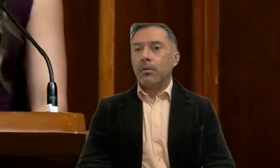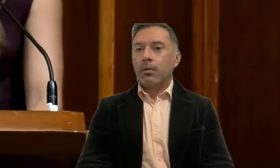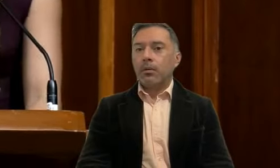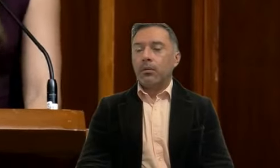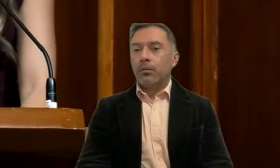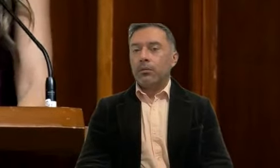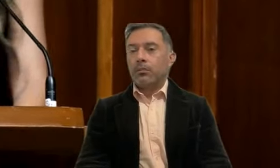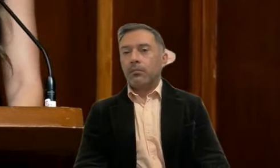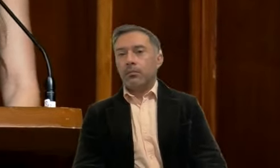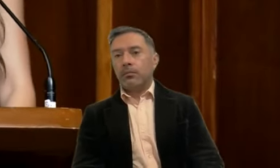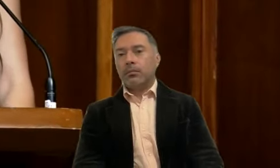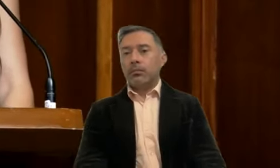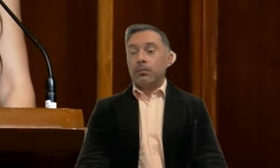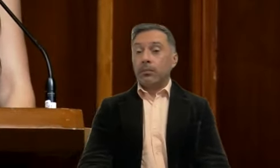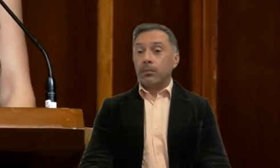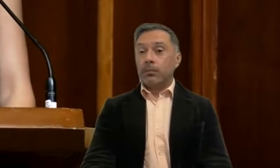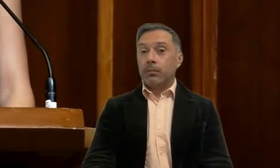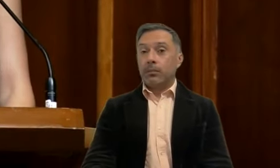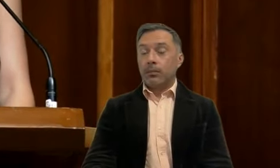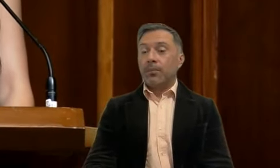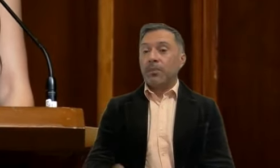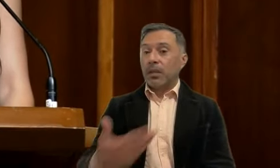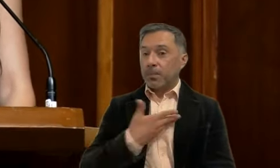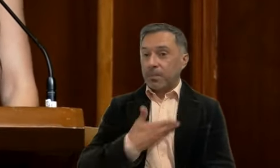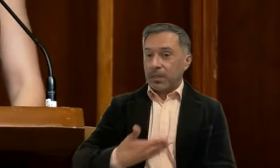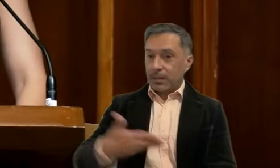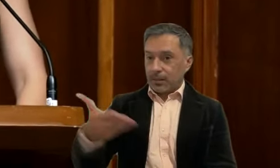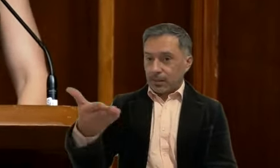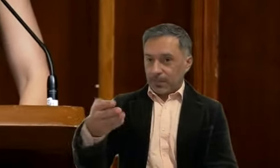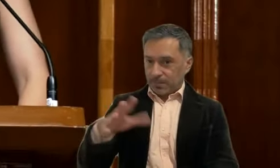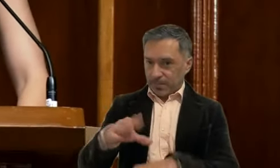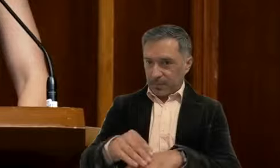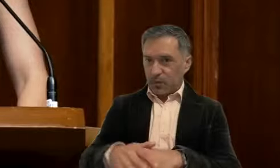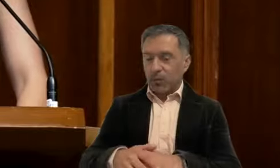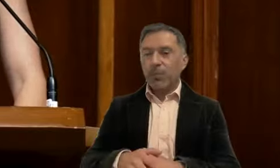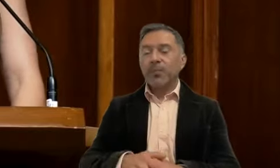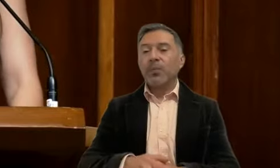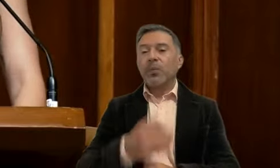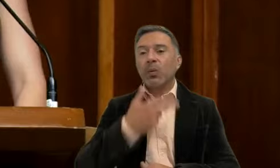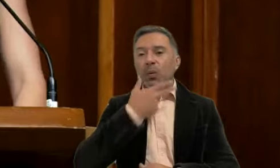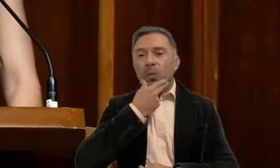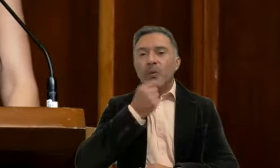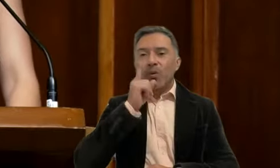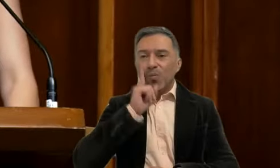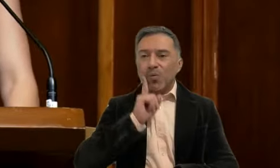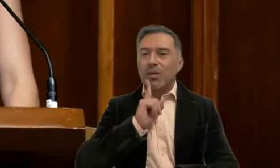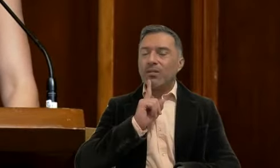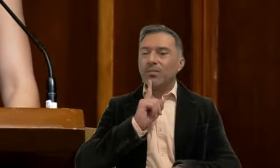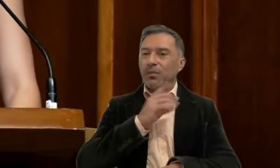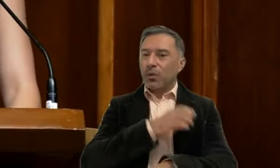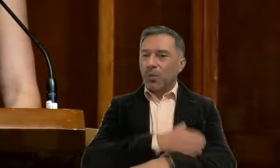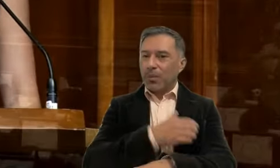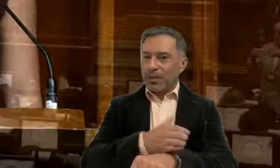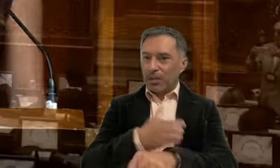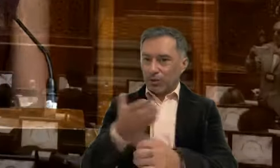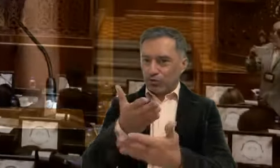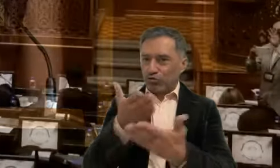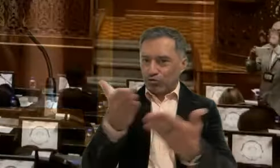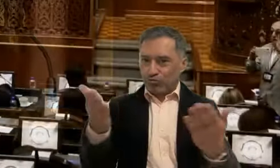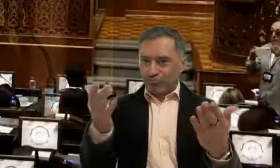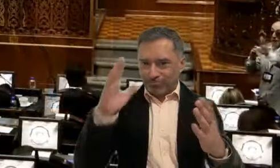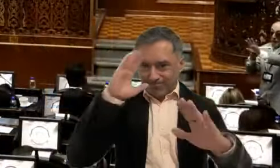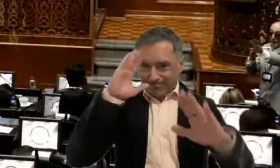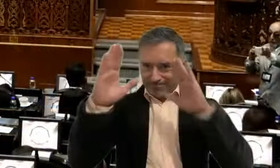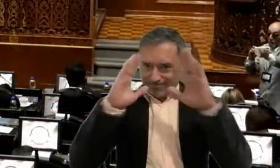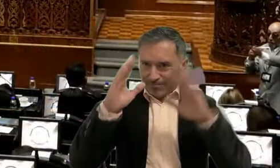Con el permiso de la presidencia, saludo a mis compañeras, compañeras y compañeros diputados, así como a